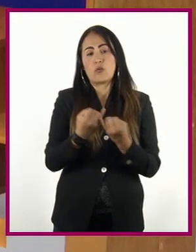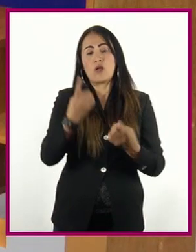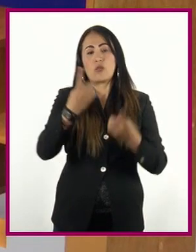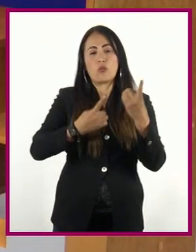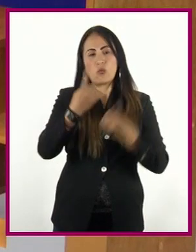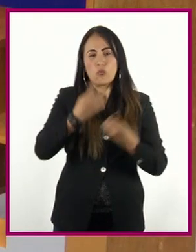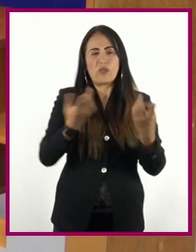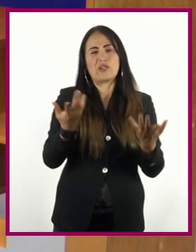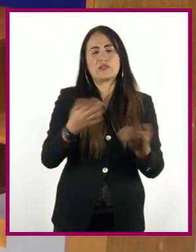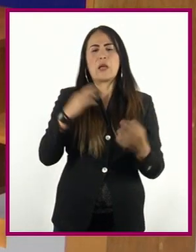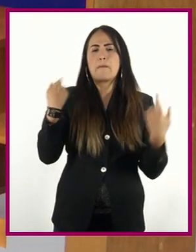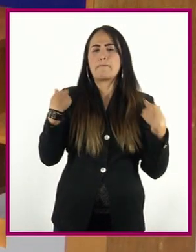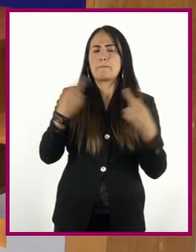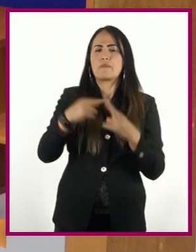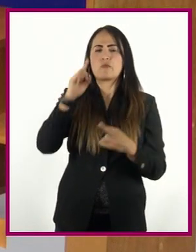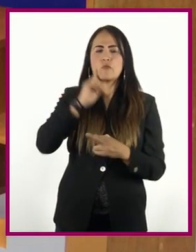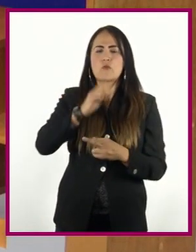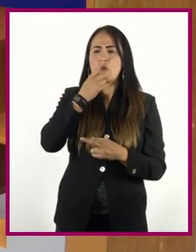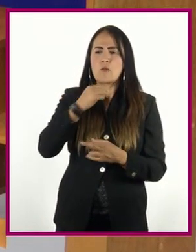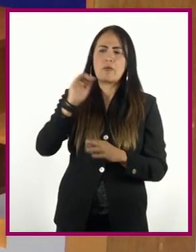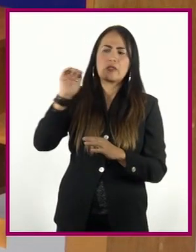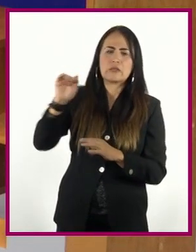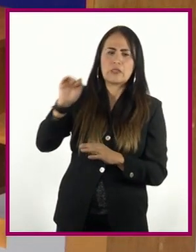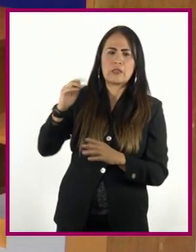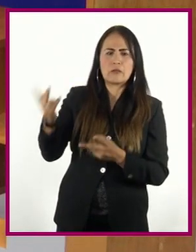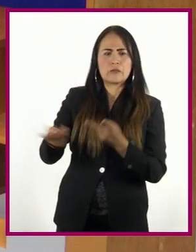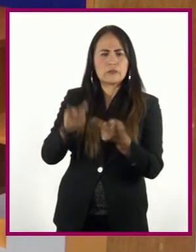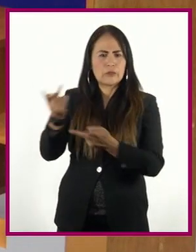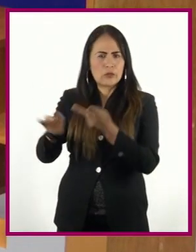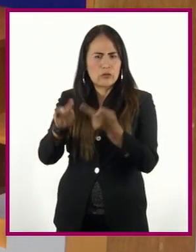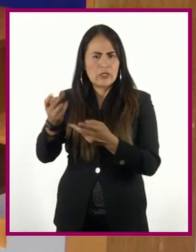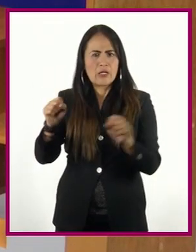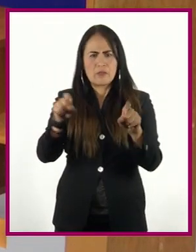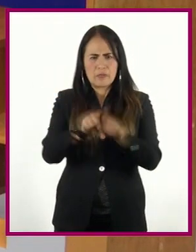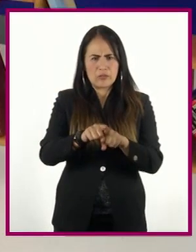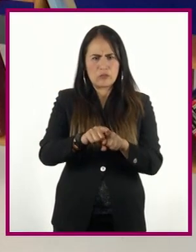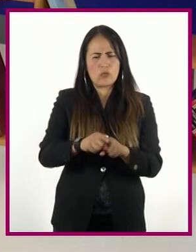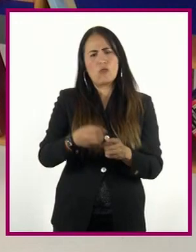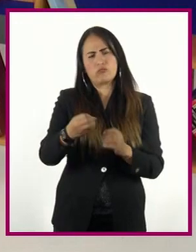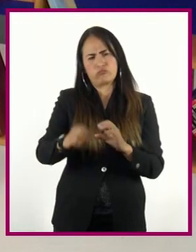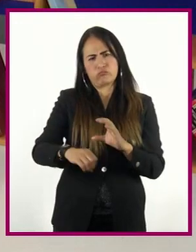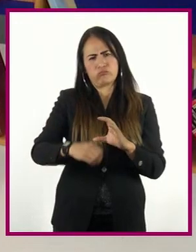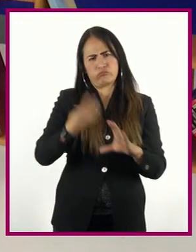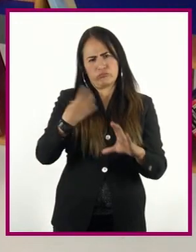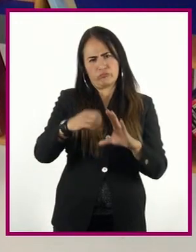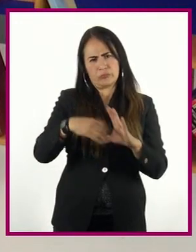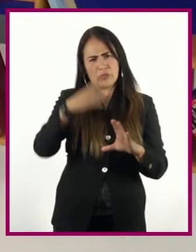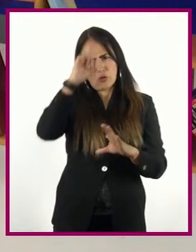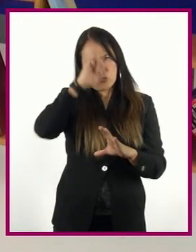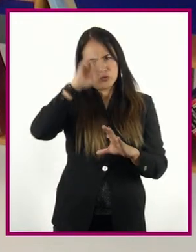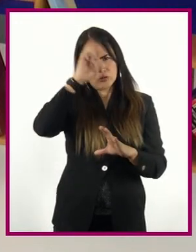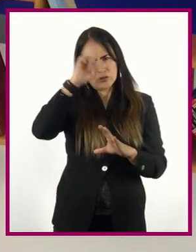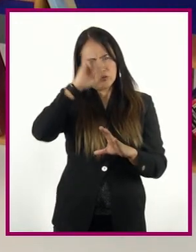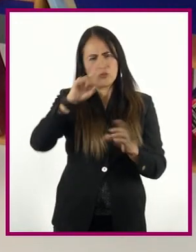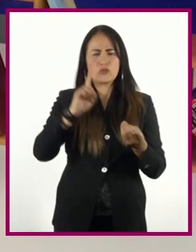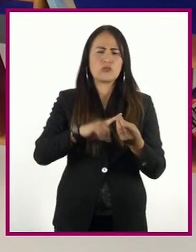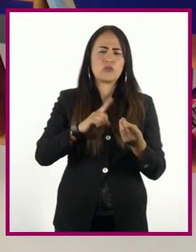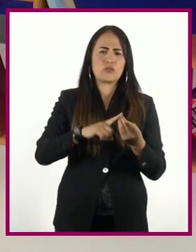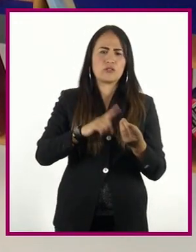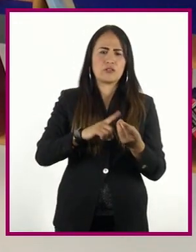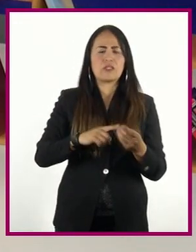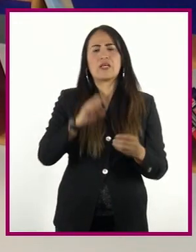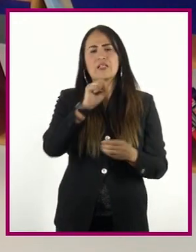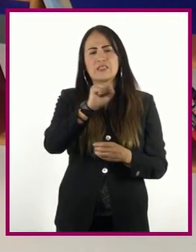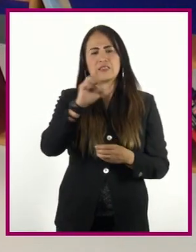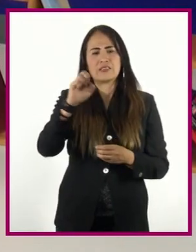maestras y maestros. Asimismo, nos pueden hacer llegar sus inquietudes o sugerencias al portal de la Secretaría